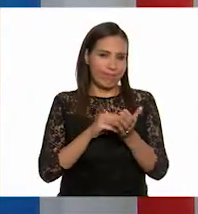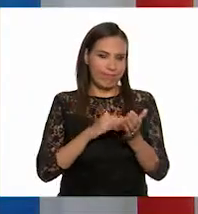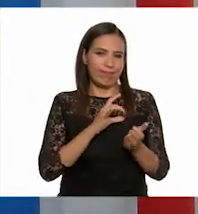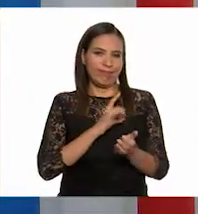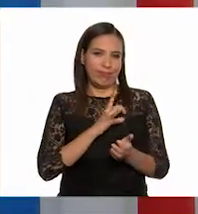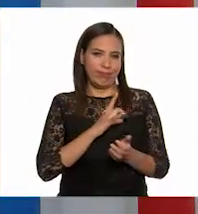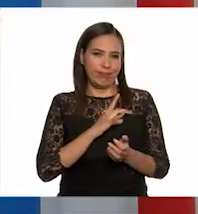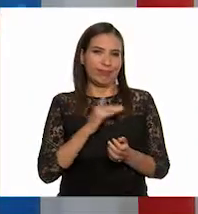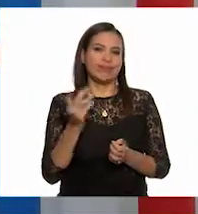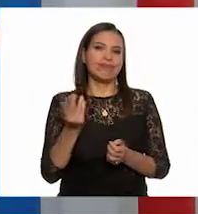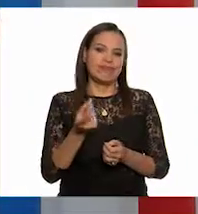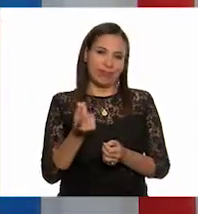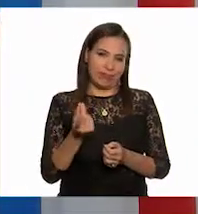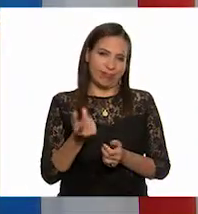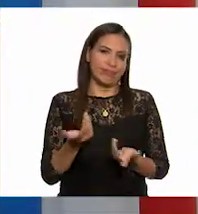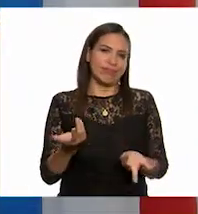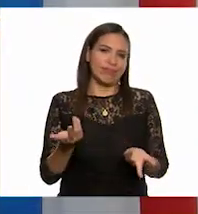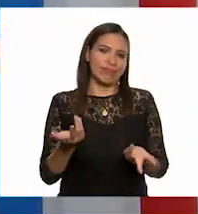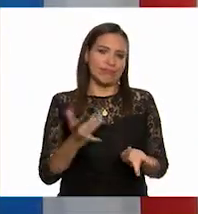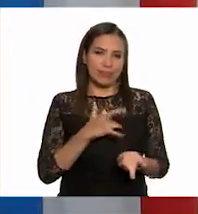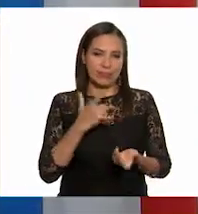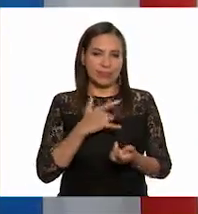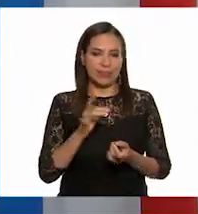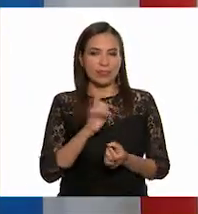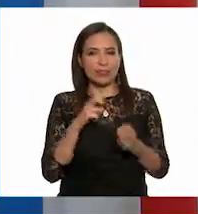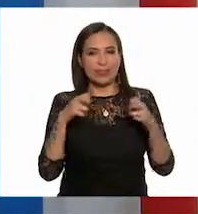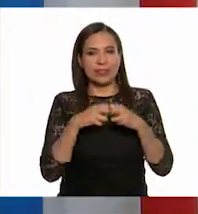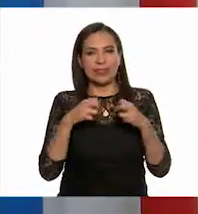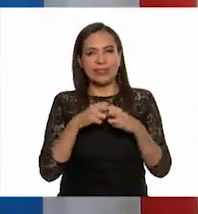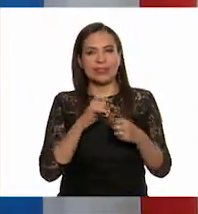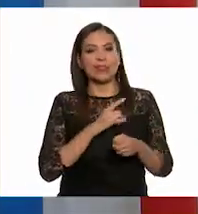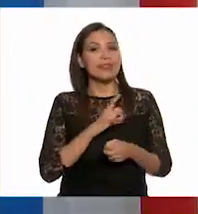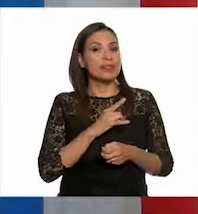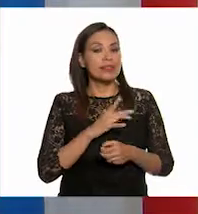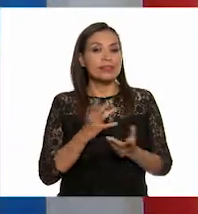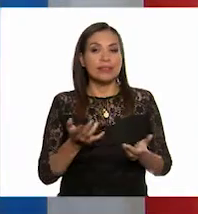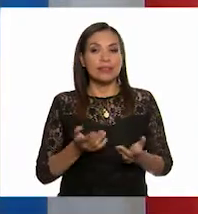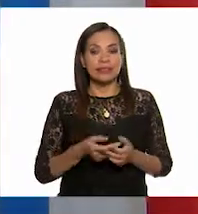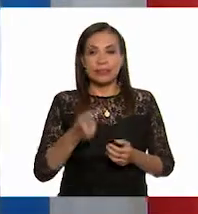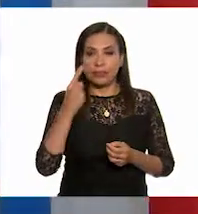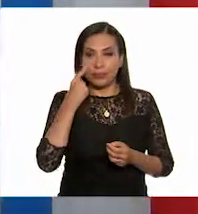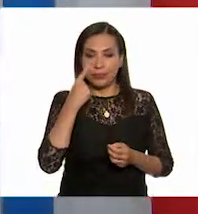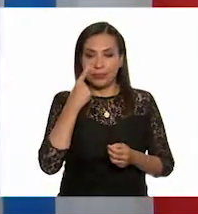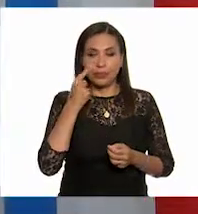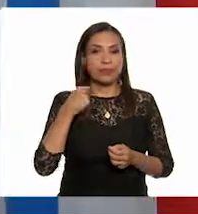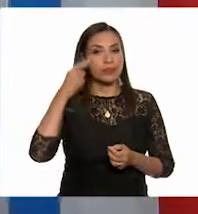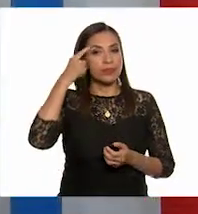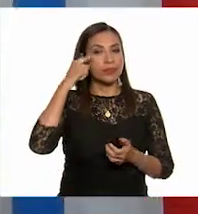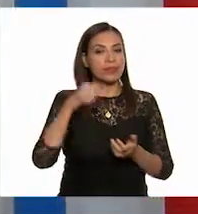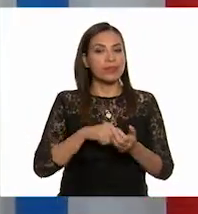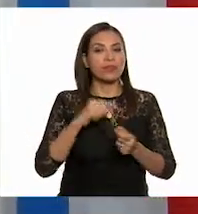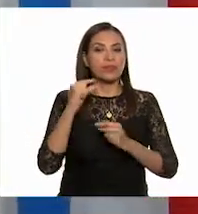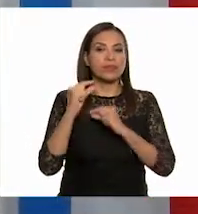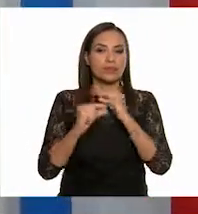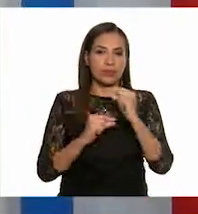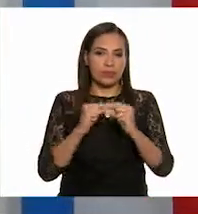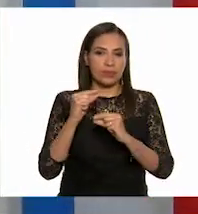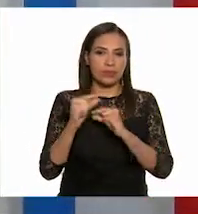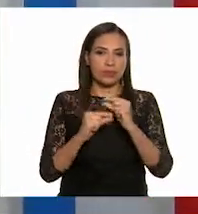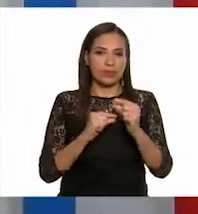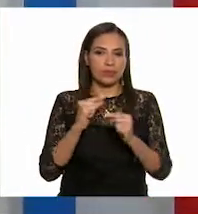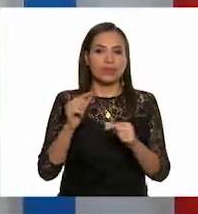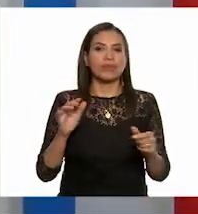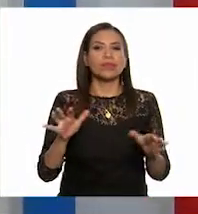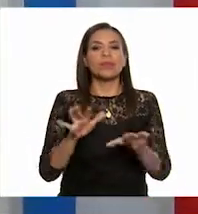poco retraído por lo que le pasa con los perritos, que lo ponen un poco mal. Sí, sí, sí. Mira, Ale, creo que poco a poco